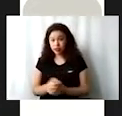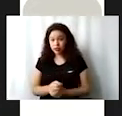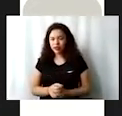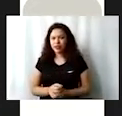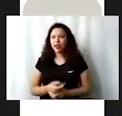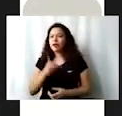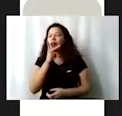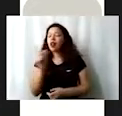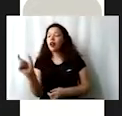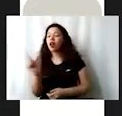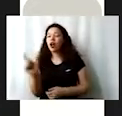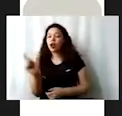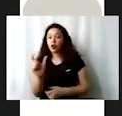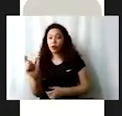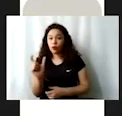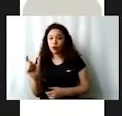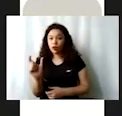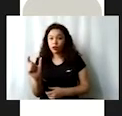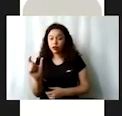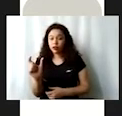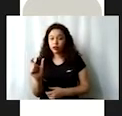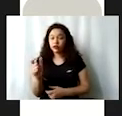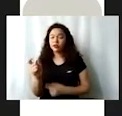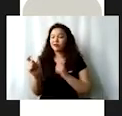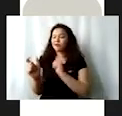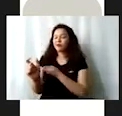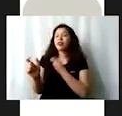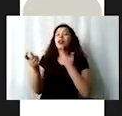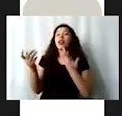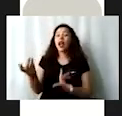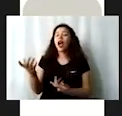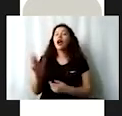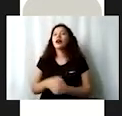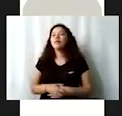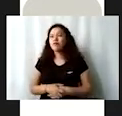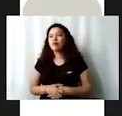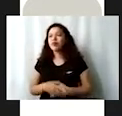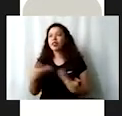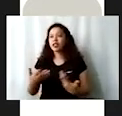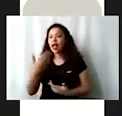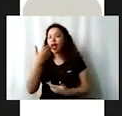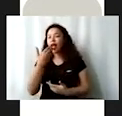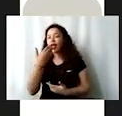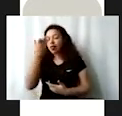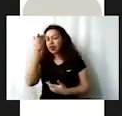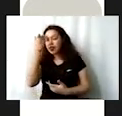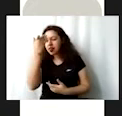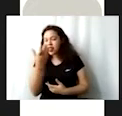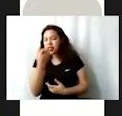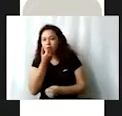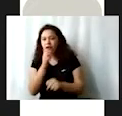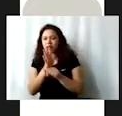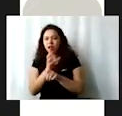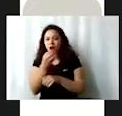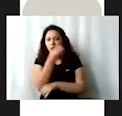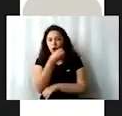cuándo en una pregunta, tiene que ver precisamente con la administración de ese tiempo, de cuándo, en qué tiempo,